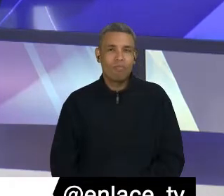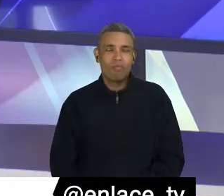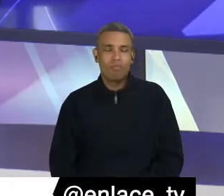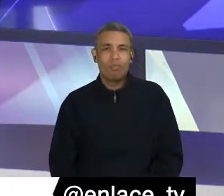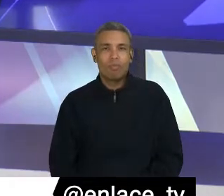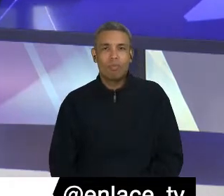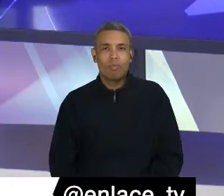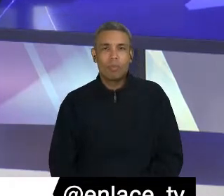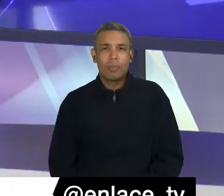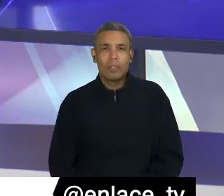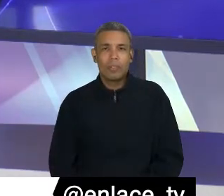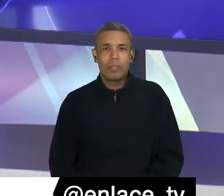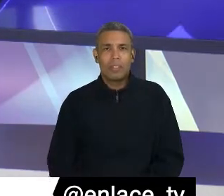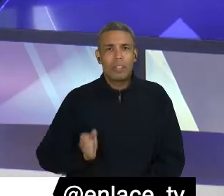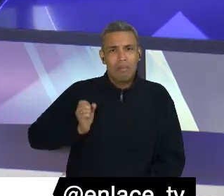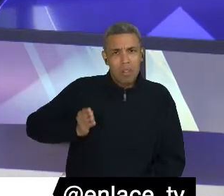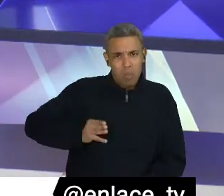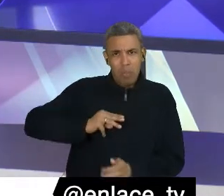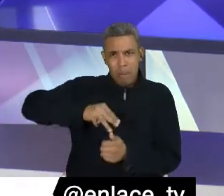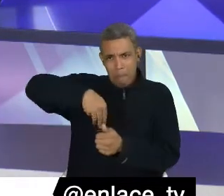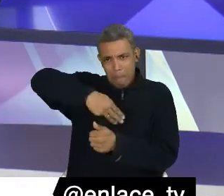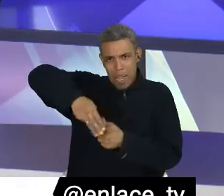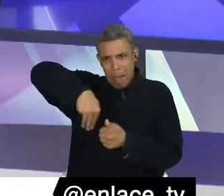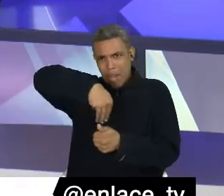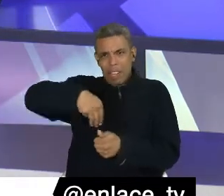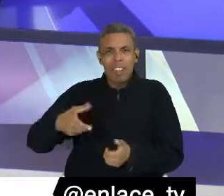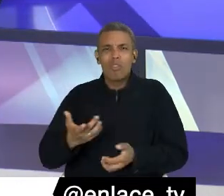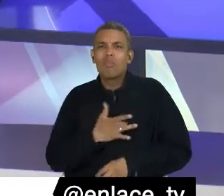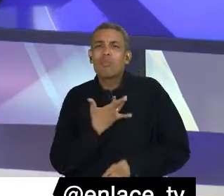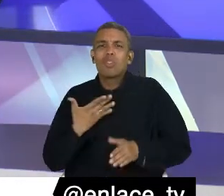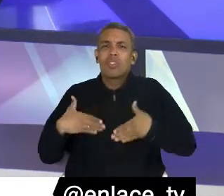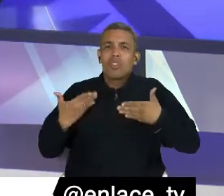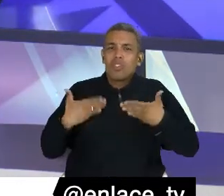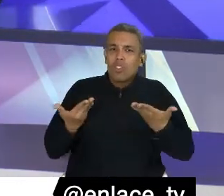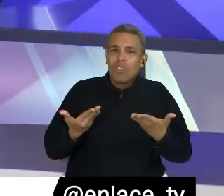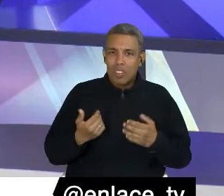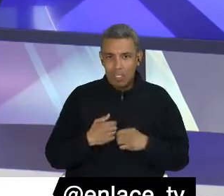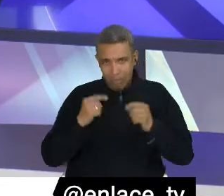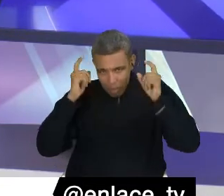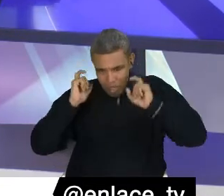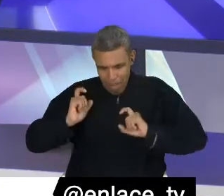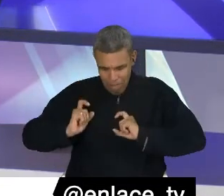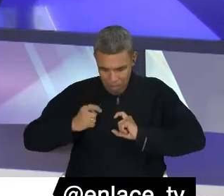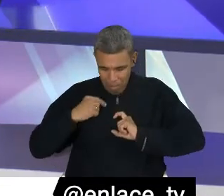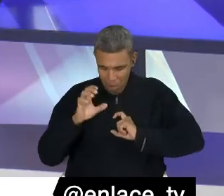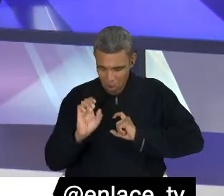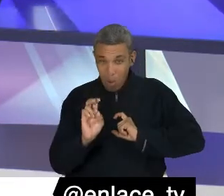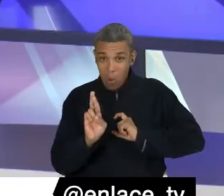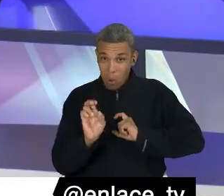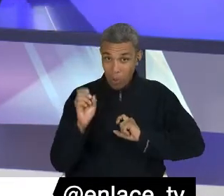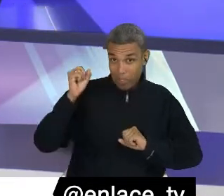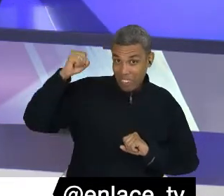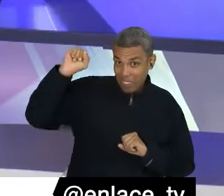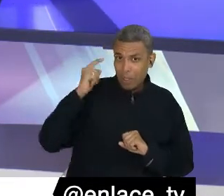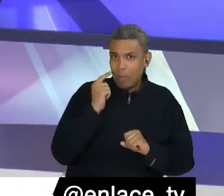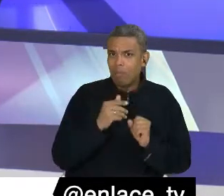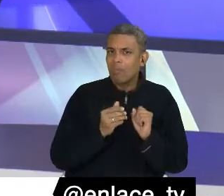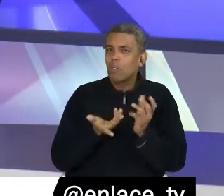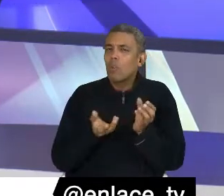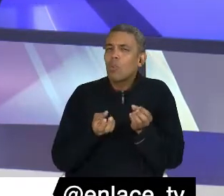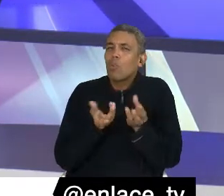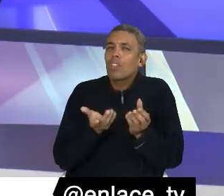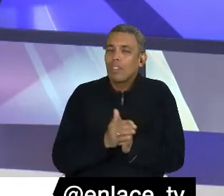y niñas del equipo de tenis del Club Miramar manifestaron su alegría por las más de 30 medallas obtenidas en Festival del Deporte Blanco cumplido en